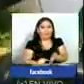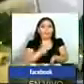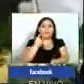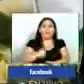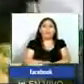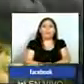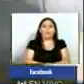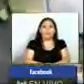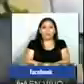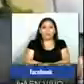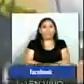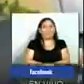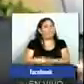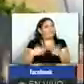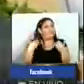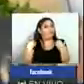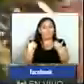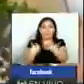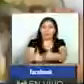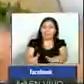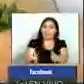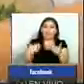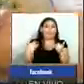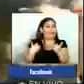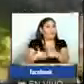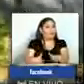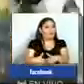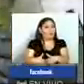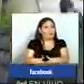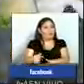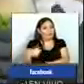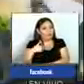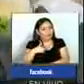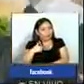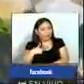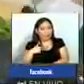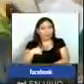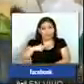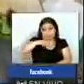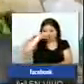Es muy diferente Para mí